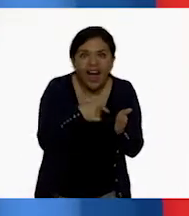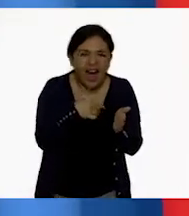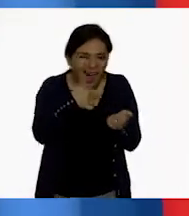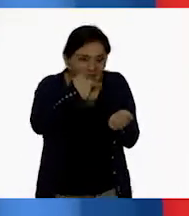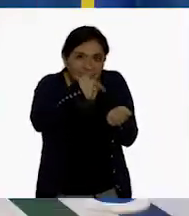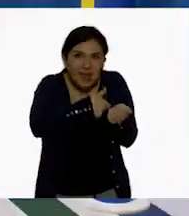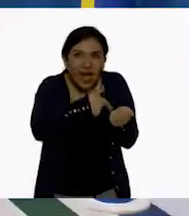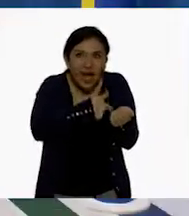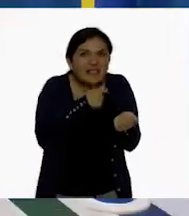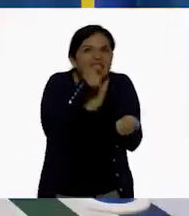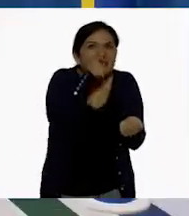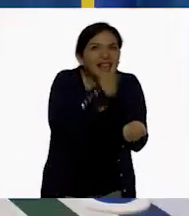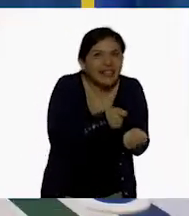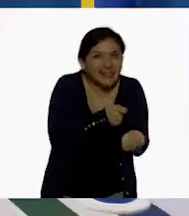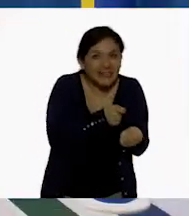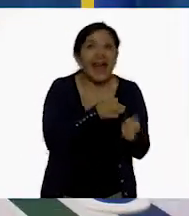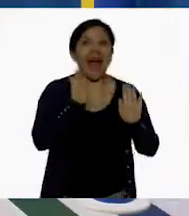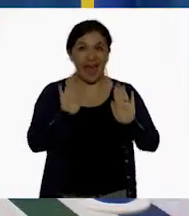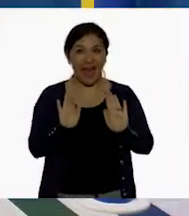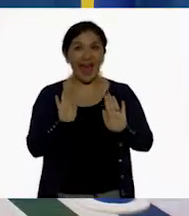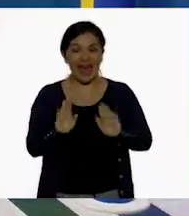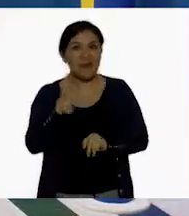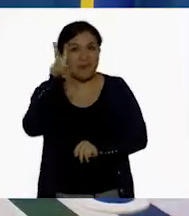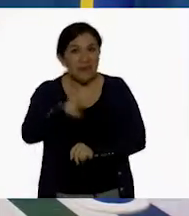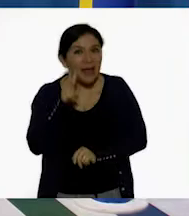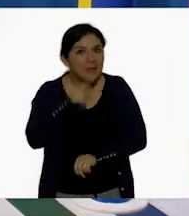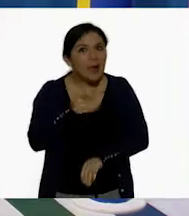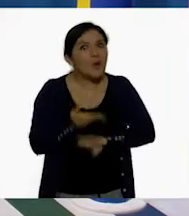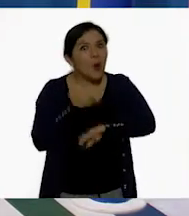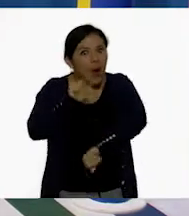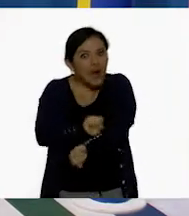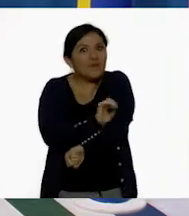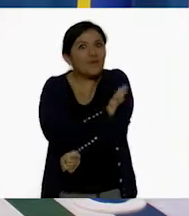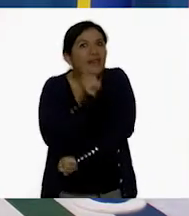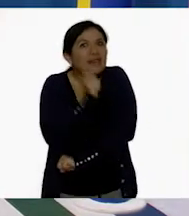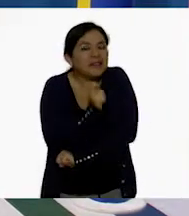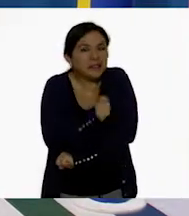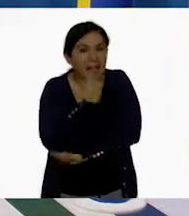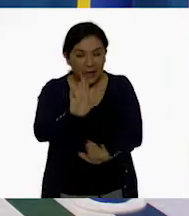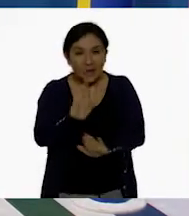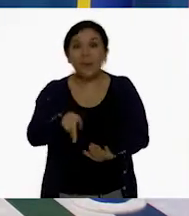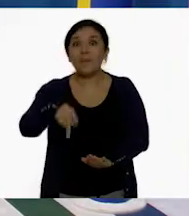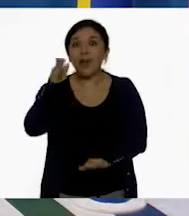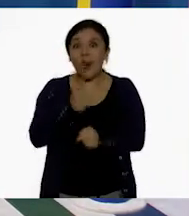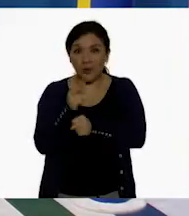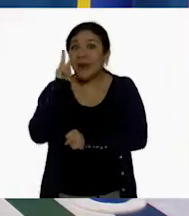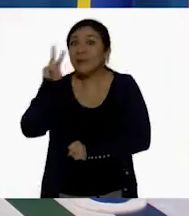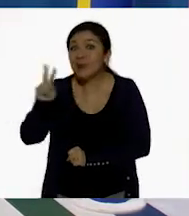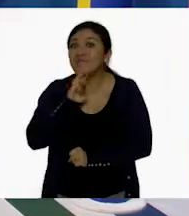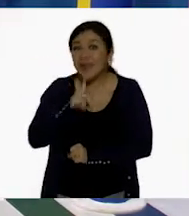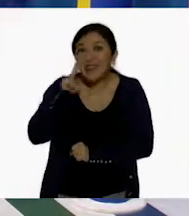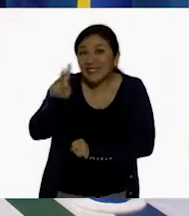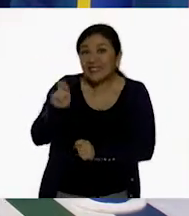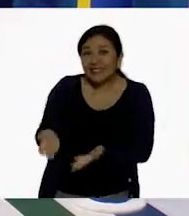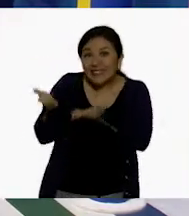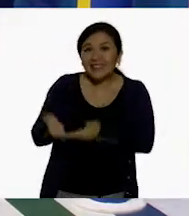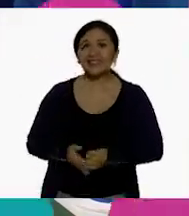Misteriosa. ¡Uy! Se escucha muy emocionante. Pero ¿qué tal si vamos a verlo mejor? ¡Vamos! A